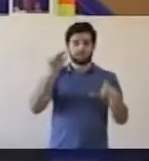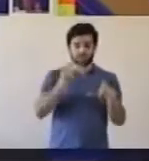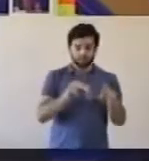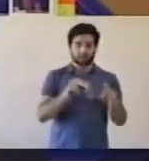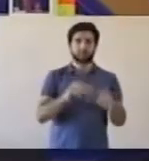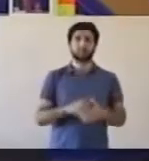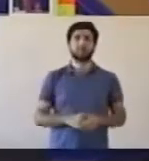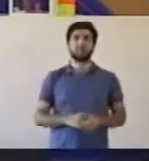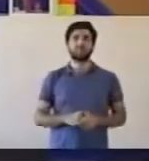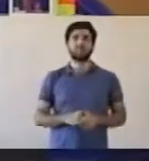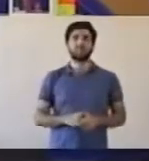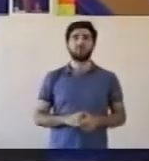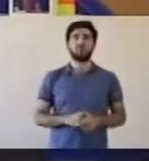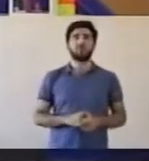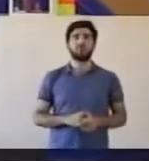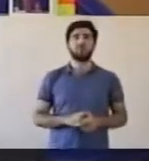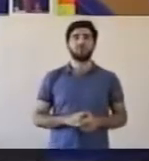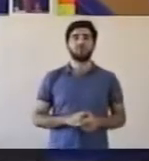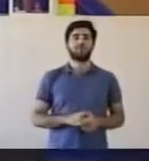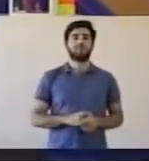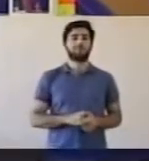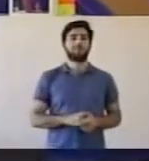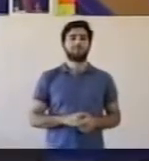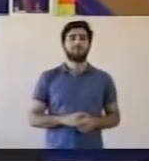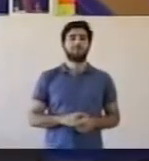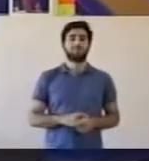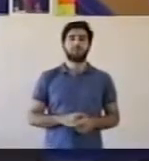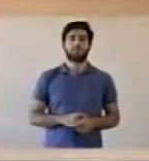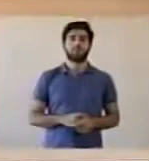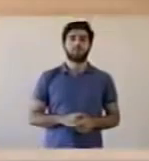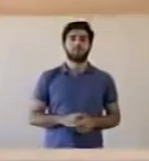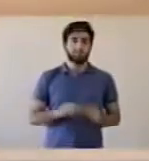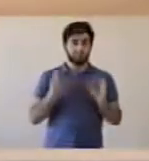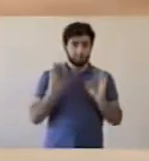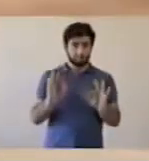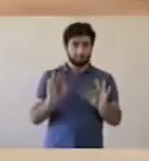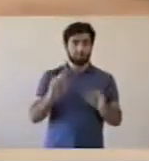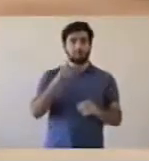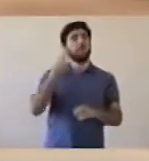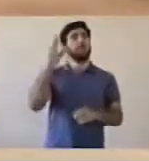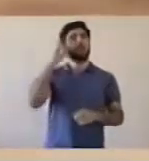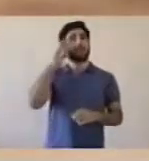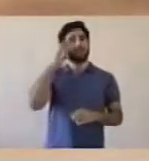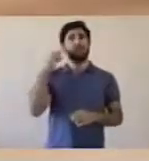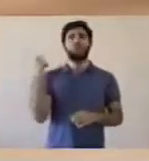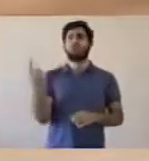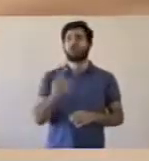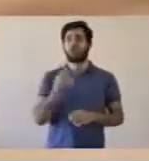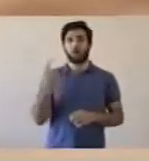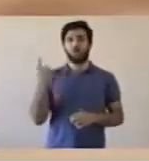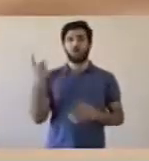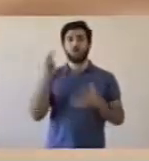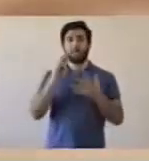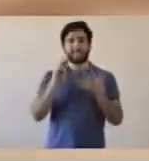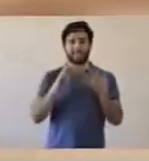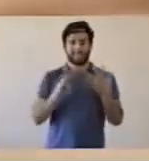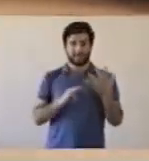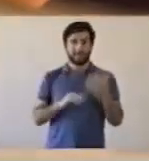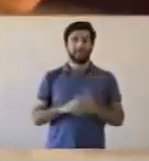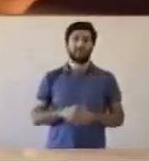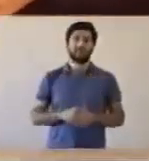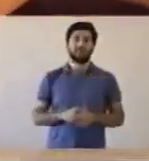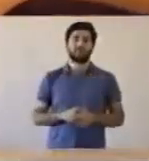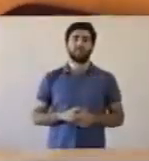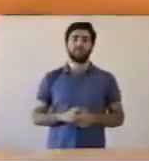ser cualquier tipo de gaseosa el que vamos a trabajar. Recuerda que todo esto es con material